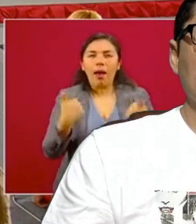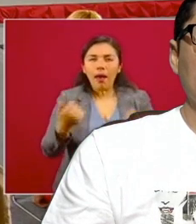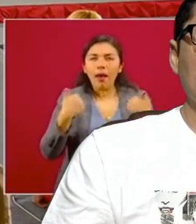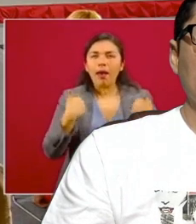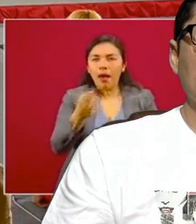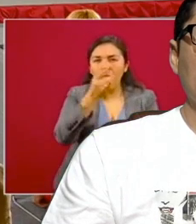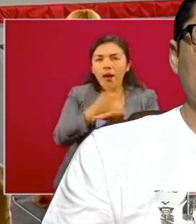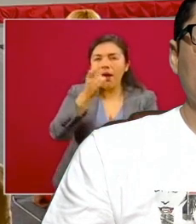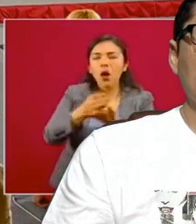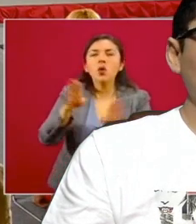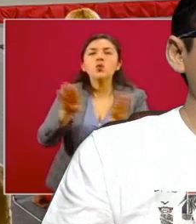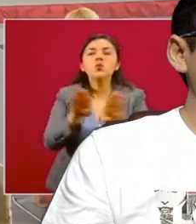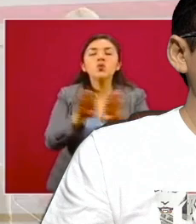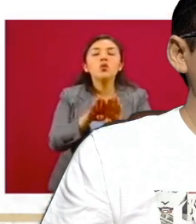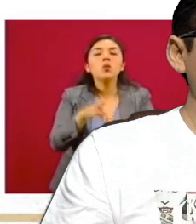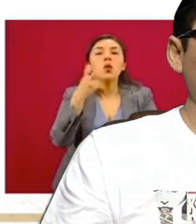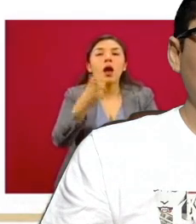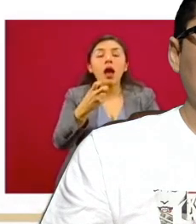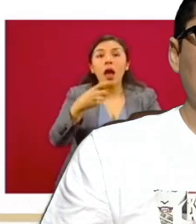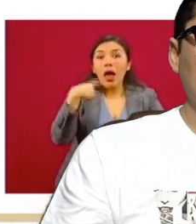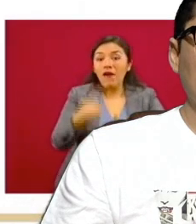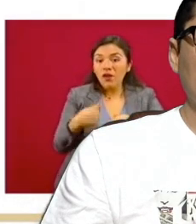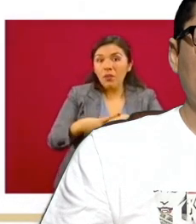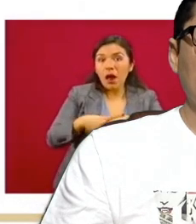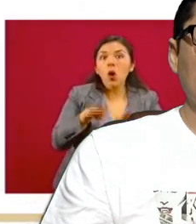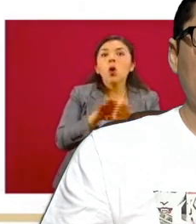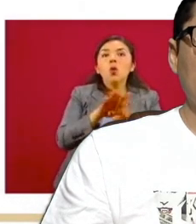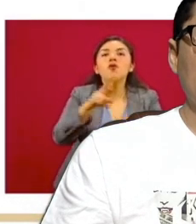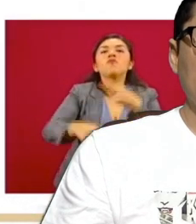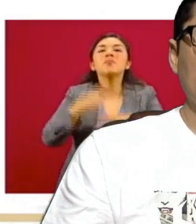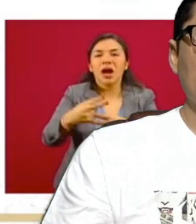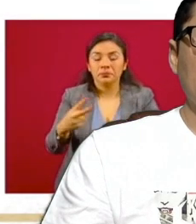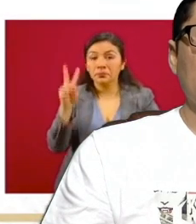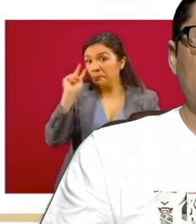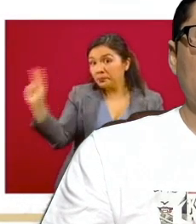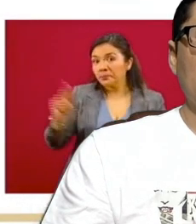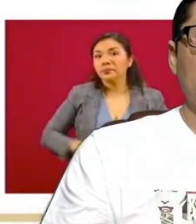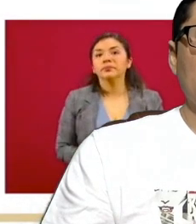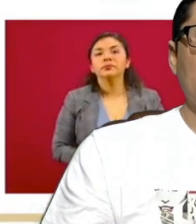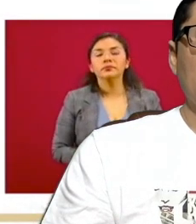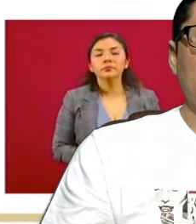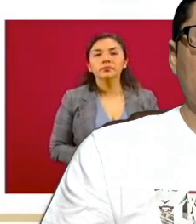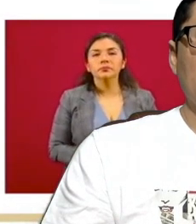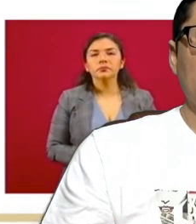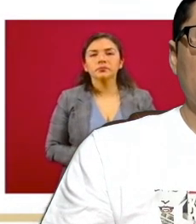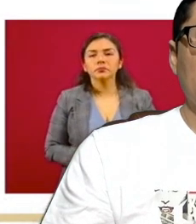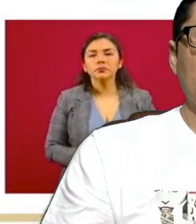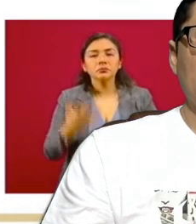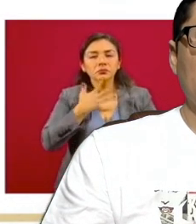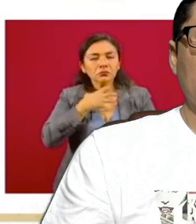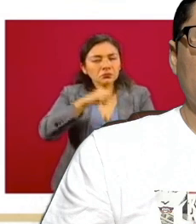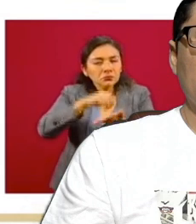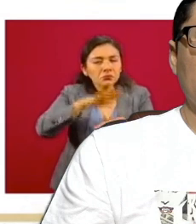ver la tendencia que tiene la epidemia. Estimamos que se han registrado